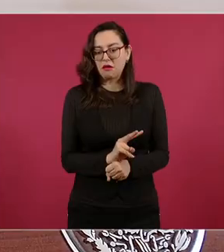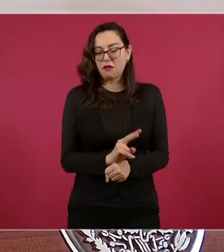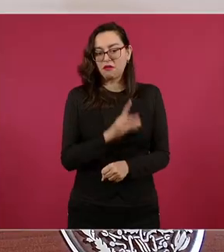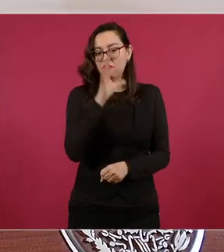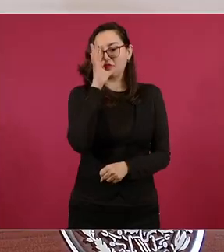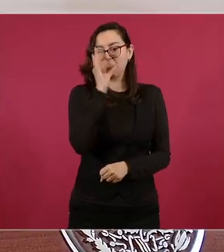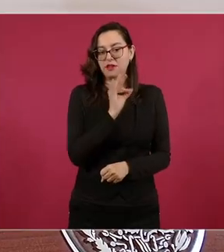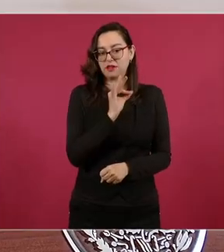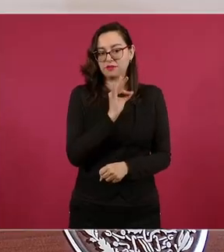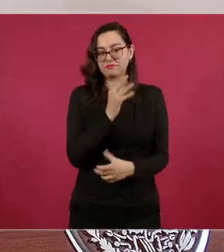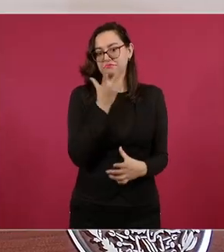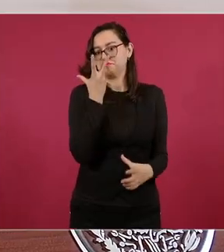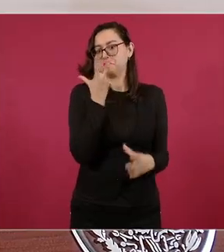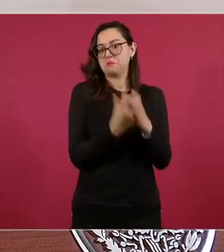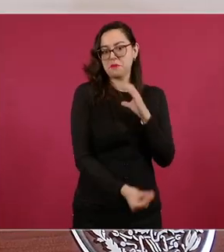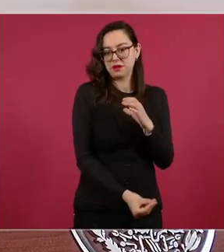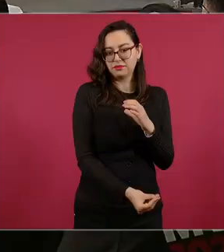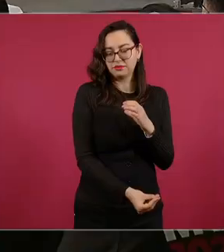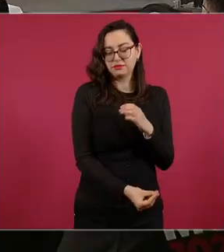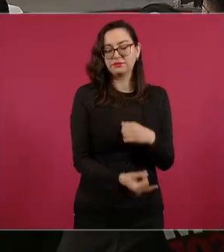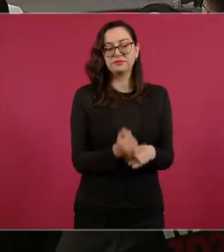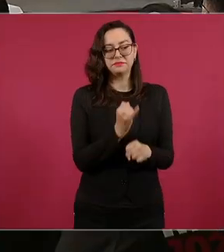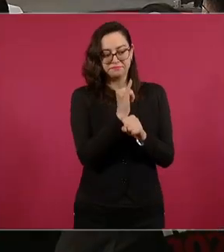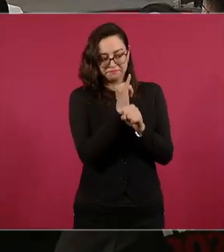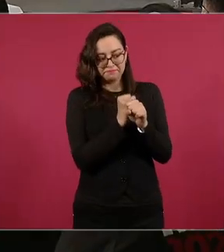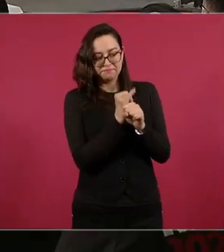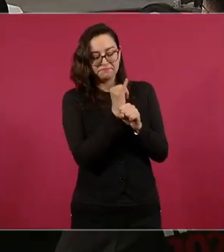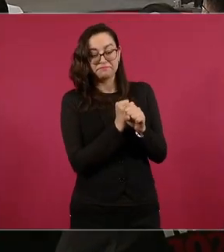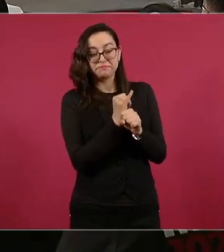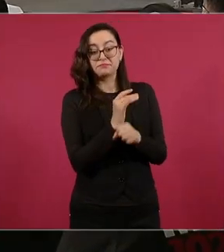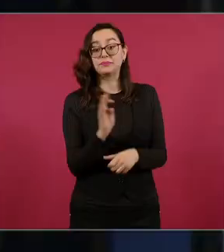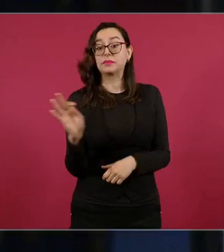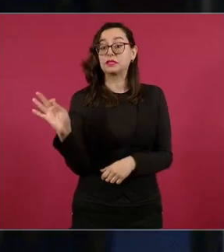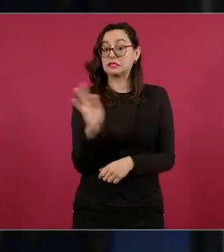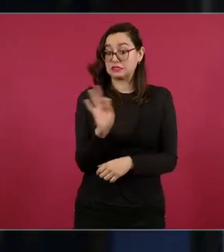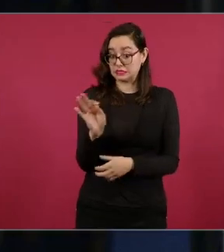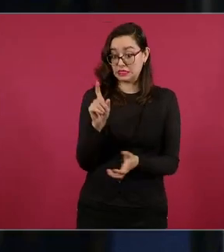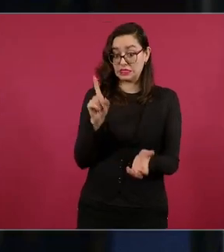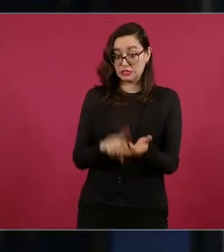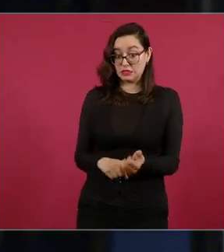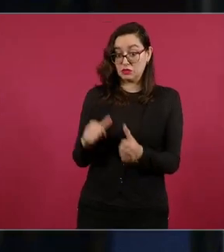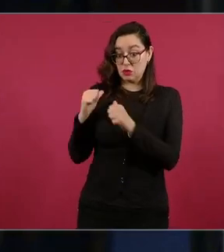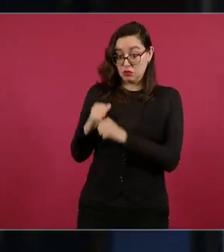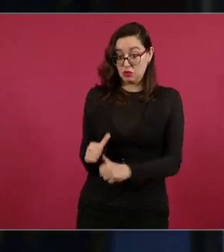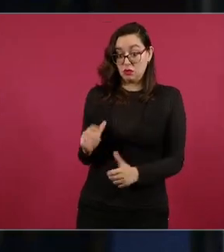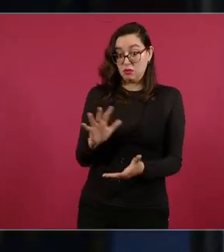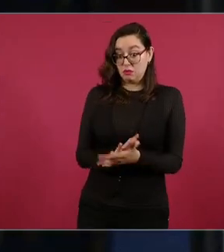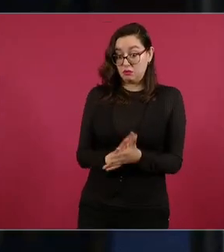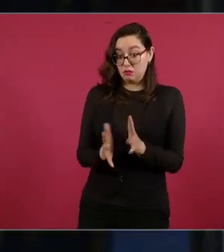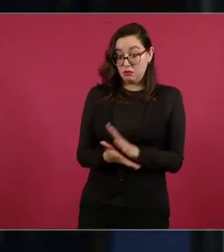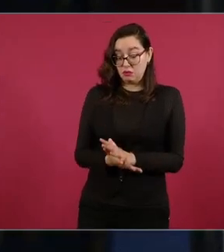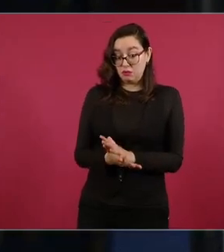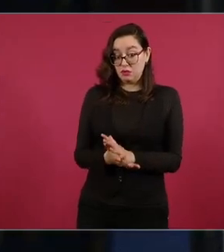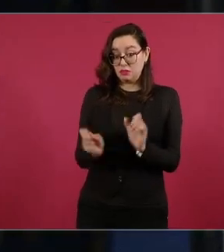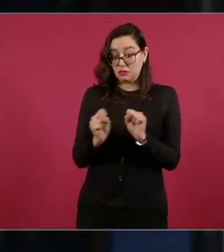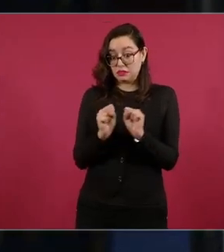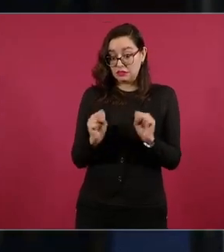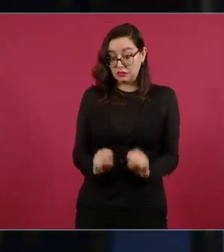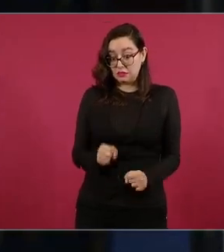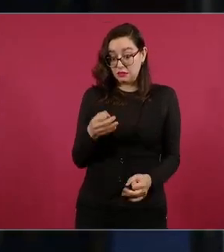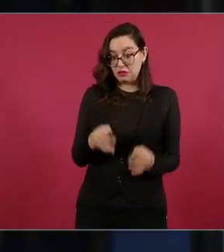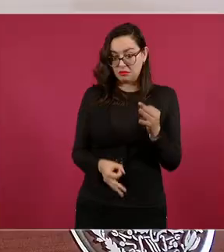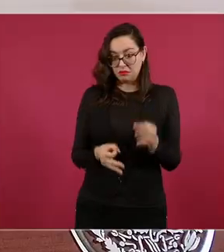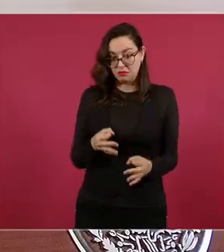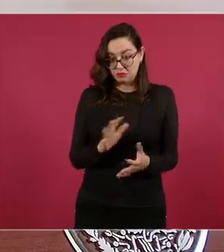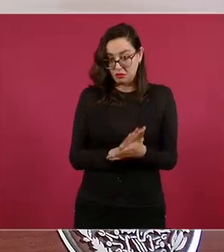y se está haciendo la investigación. ¿Habría sido alguna complicidad de autoridades o del propio sistema de justicia? Sin